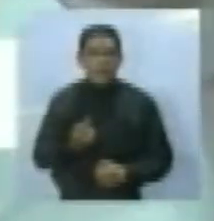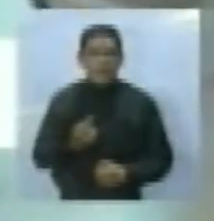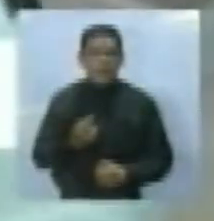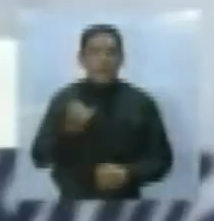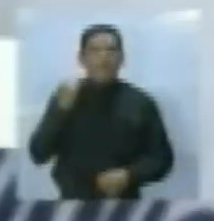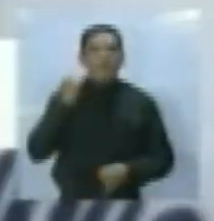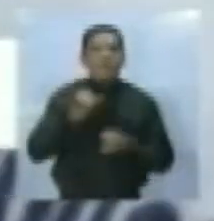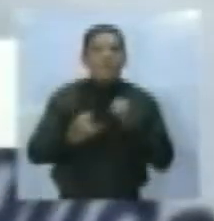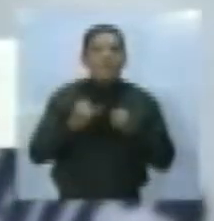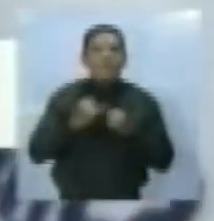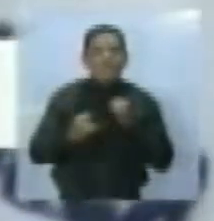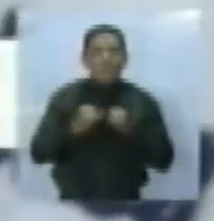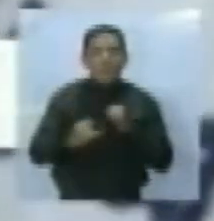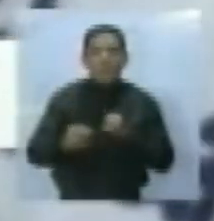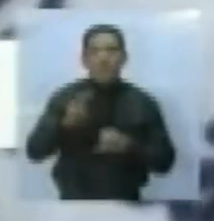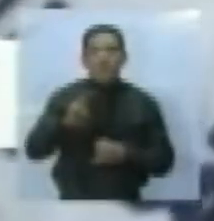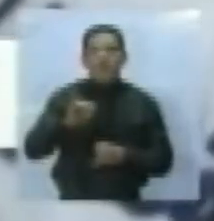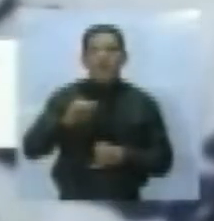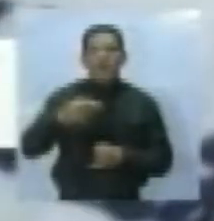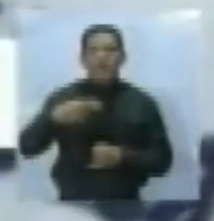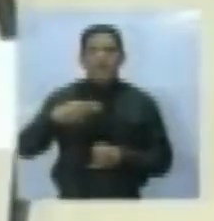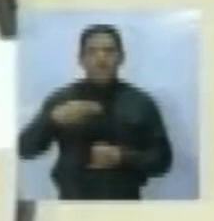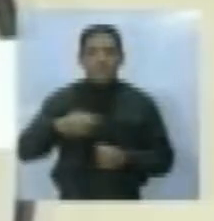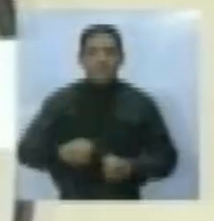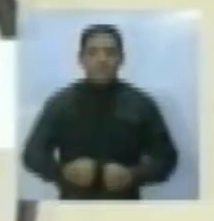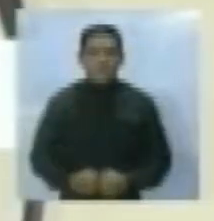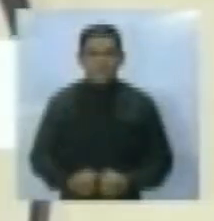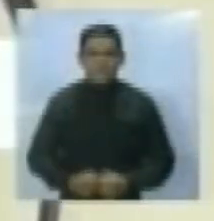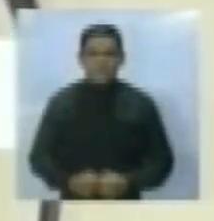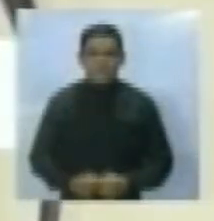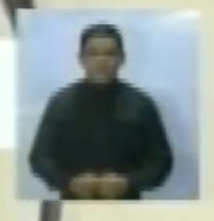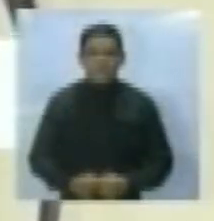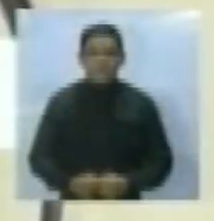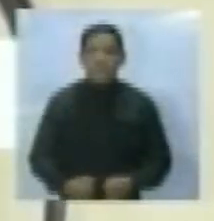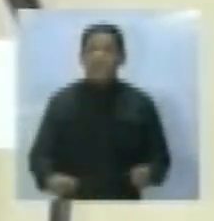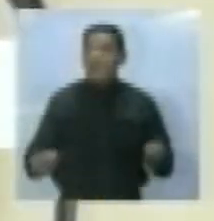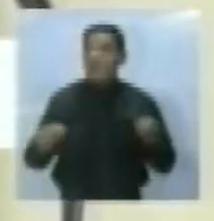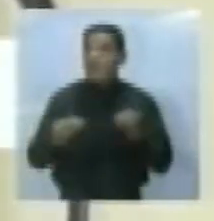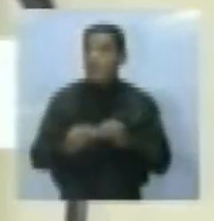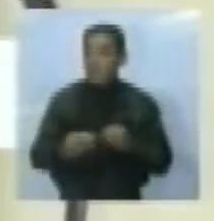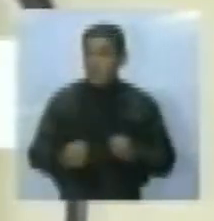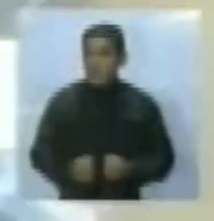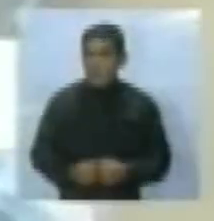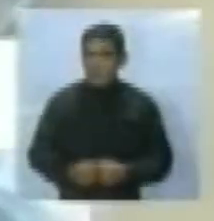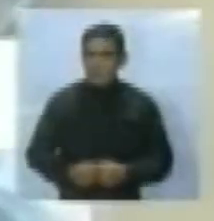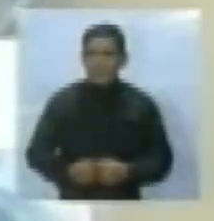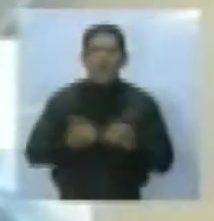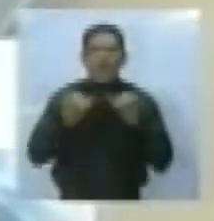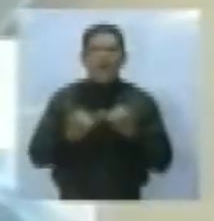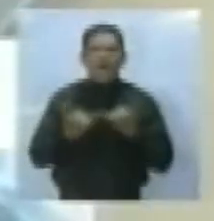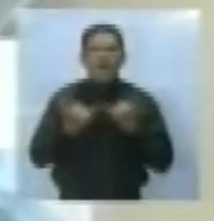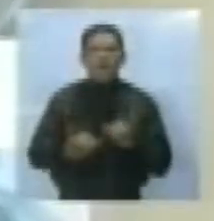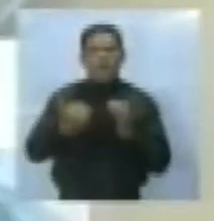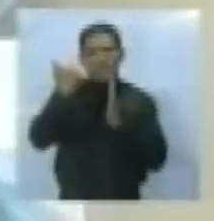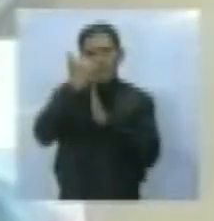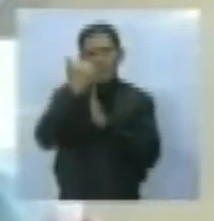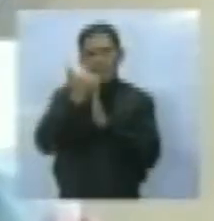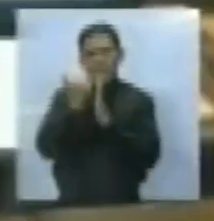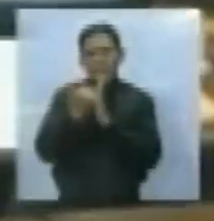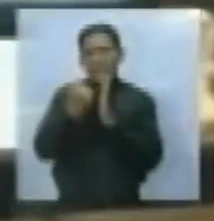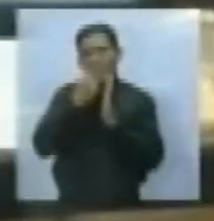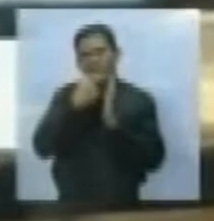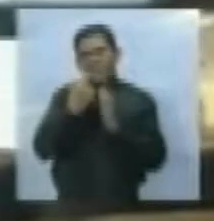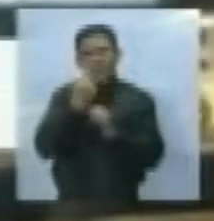de la inmunodeficiencia humana, o conocido también como VIH, y de mantener actualizado el cuadro básico de medicamentos, lo que